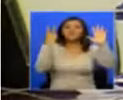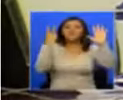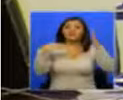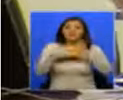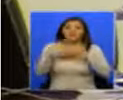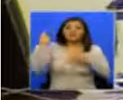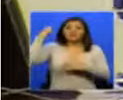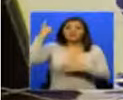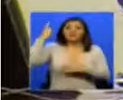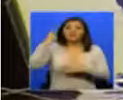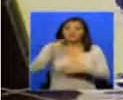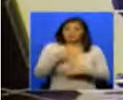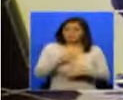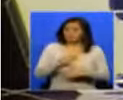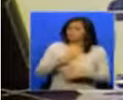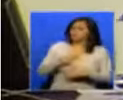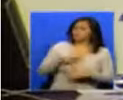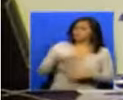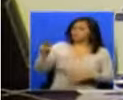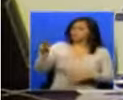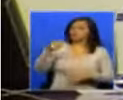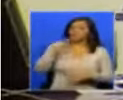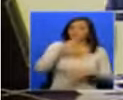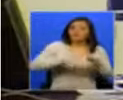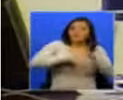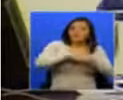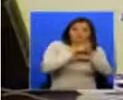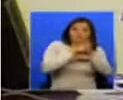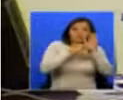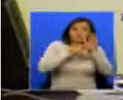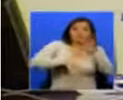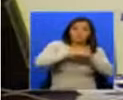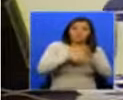tenido 2.500 millones. Pero hubiera sido más lo que tenemos ahora.